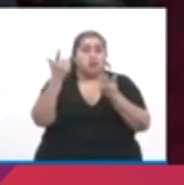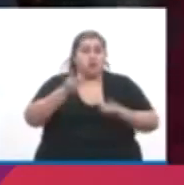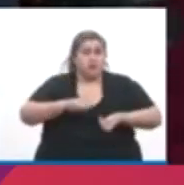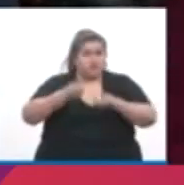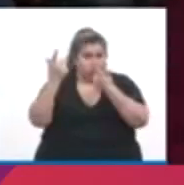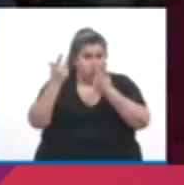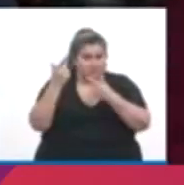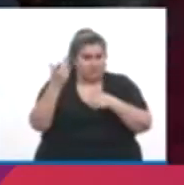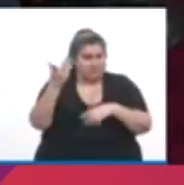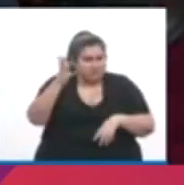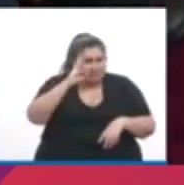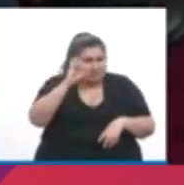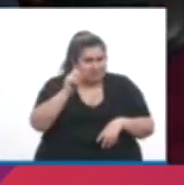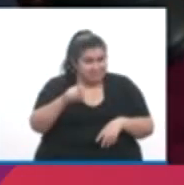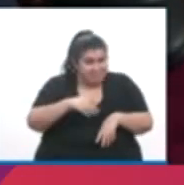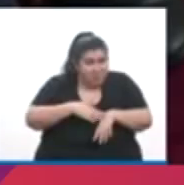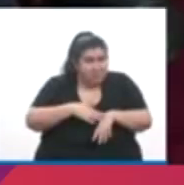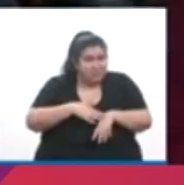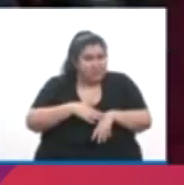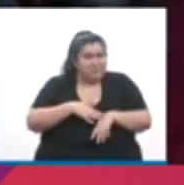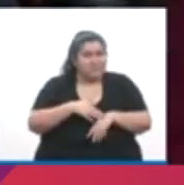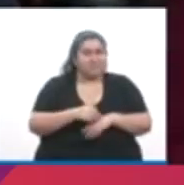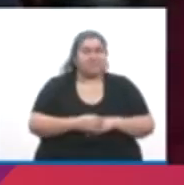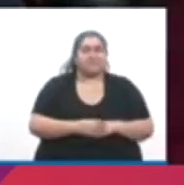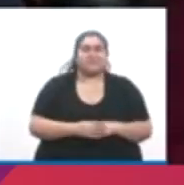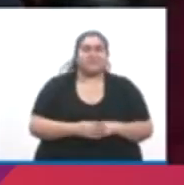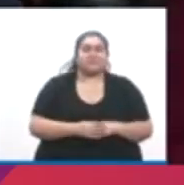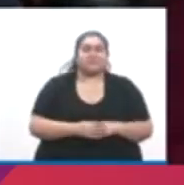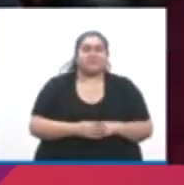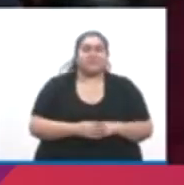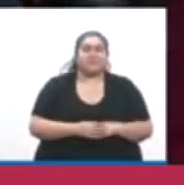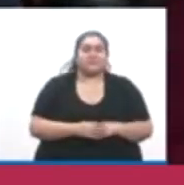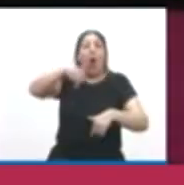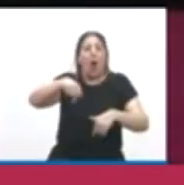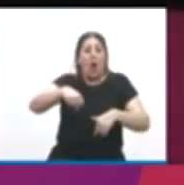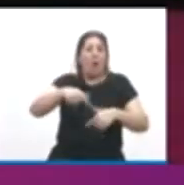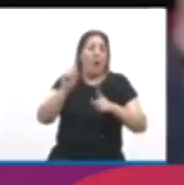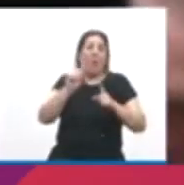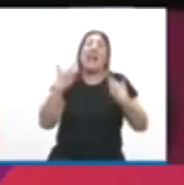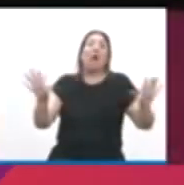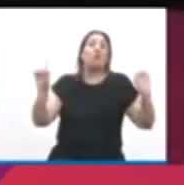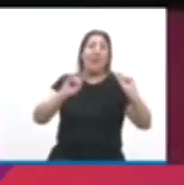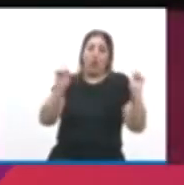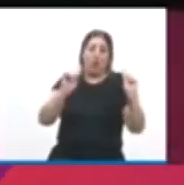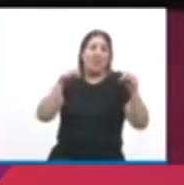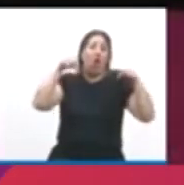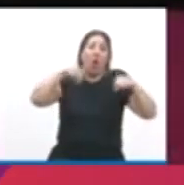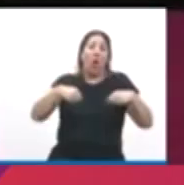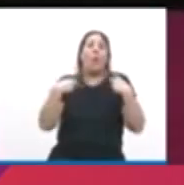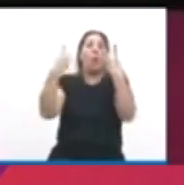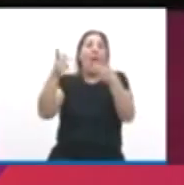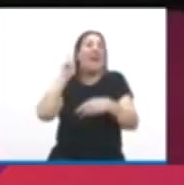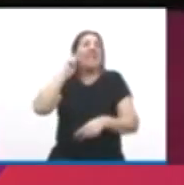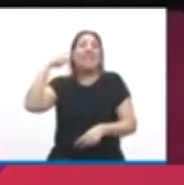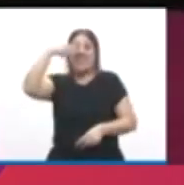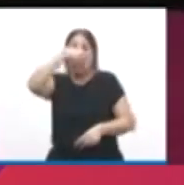están mejor y creo que hay que esperar durante las próximas horas, los próximos días, hasta el llamamiento a esta sesión especial.